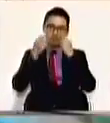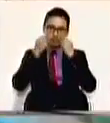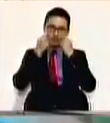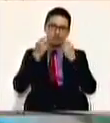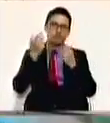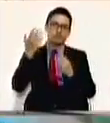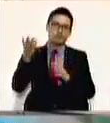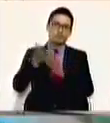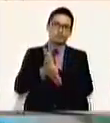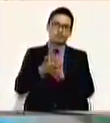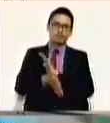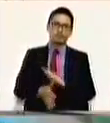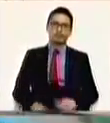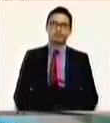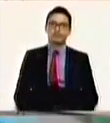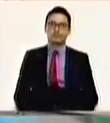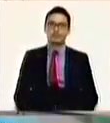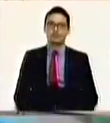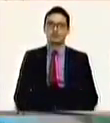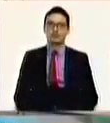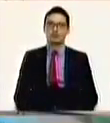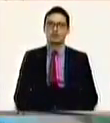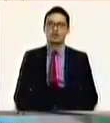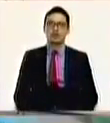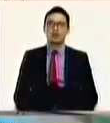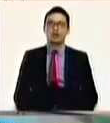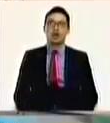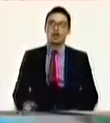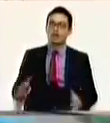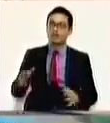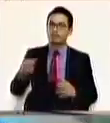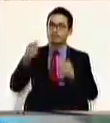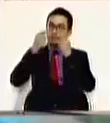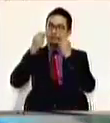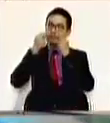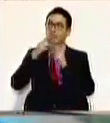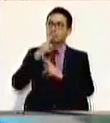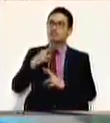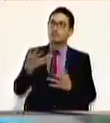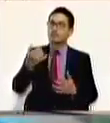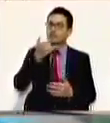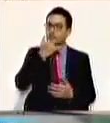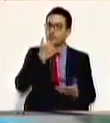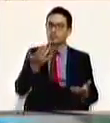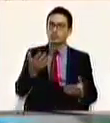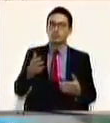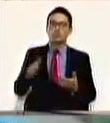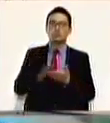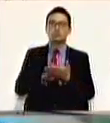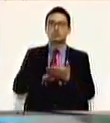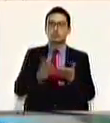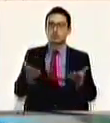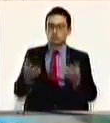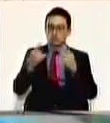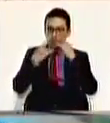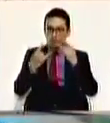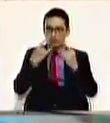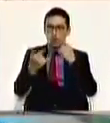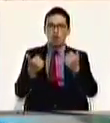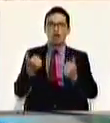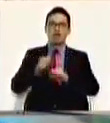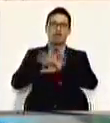claridad, porque es que cuando vamos a legislar sobre la materia estamos urgidos de conocer cuáles son la plenitud de esos intereses y ponerlos sobre la